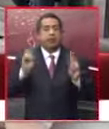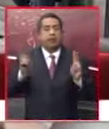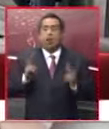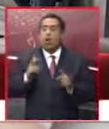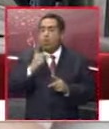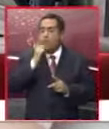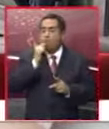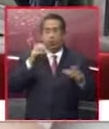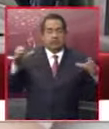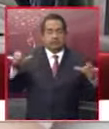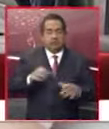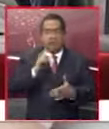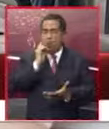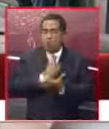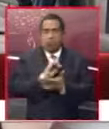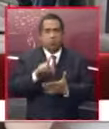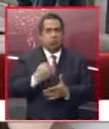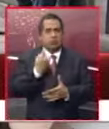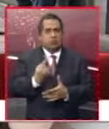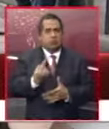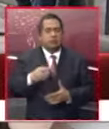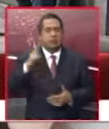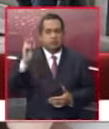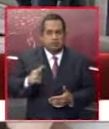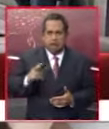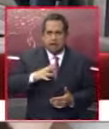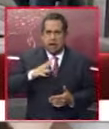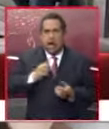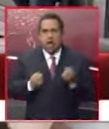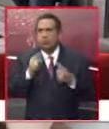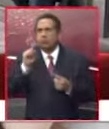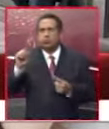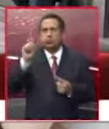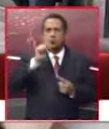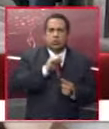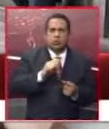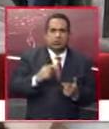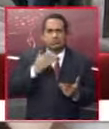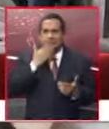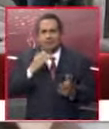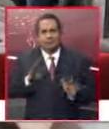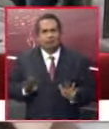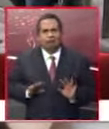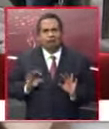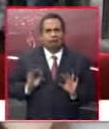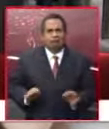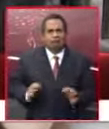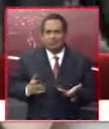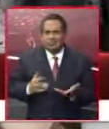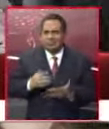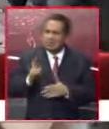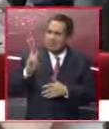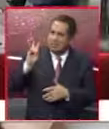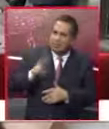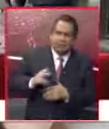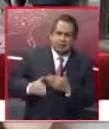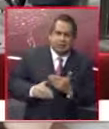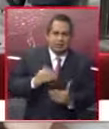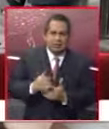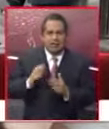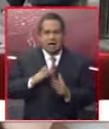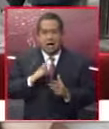único es que en la realidad, a donde ya ha sido aplicado, no está garantizando que de verdad